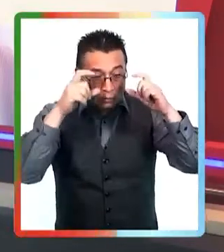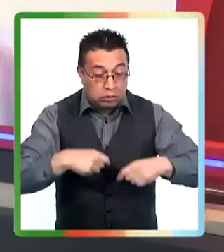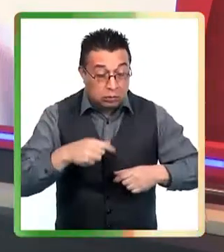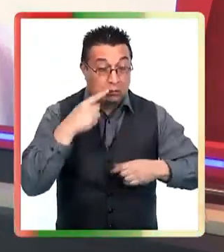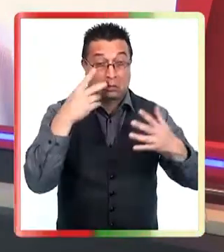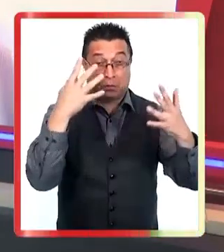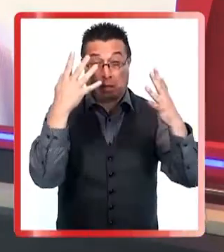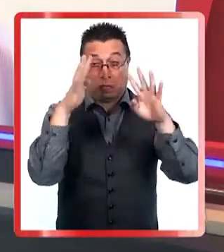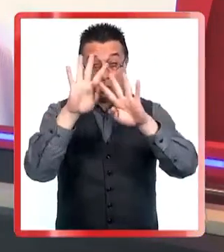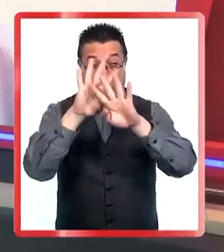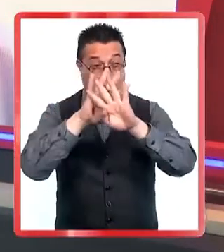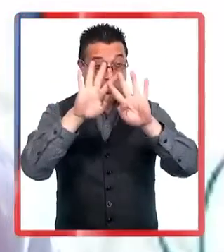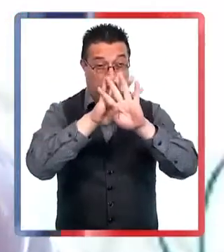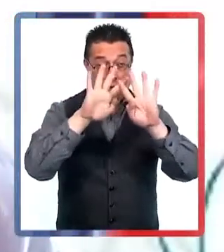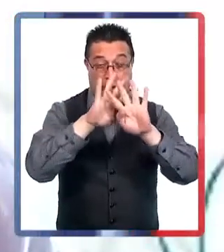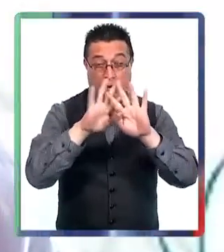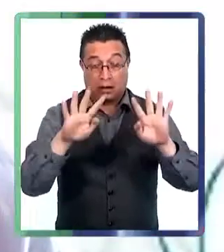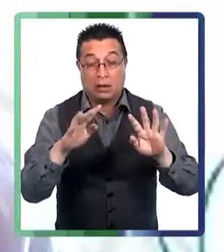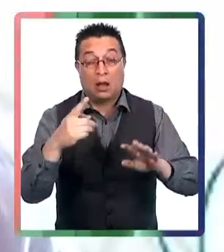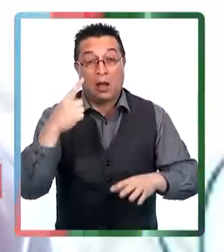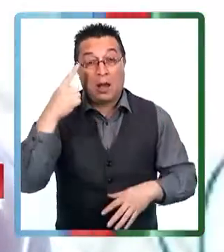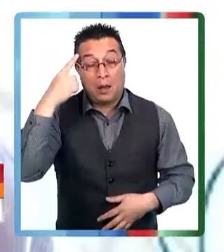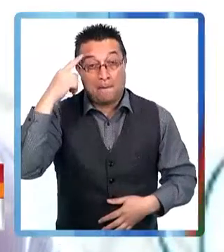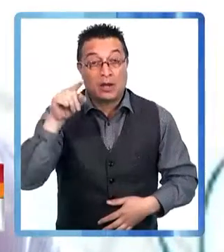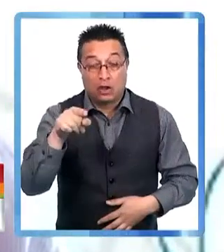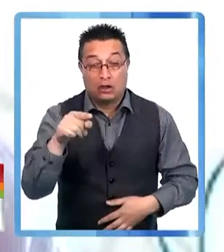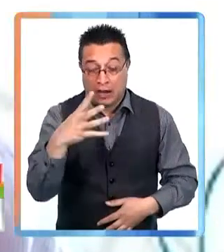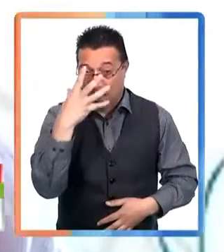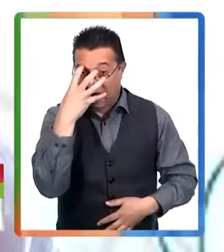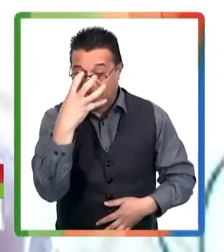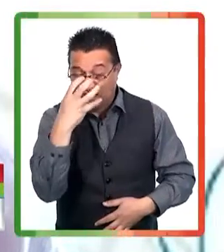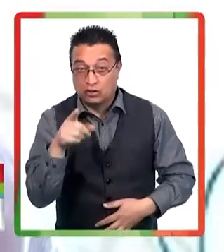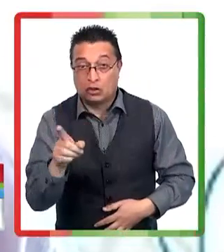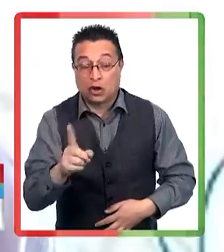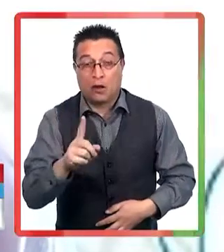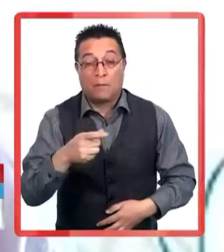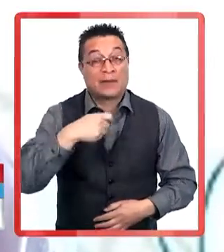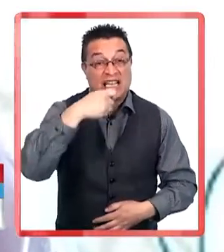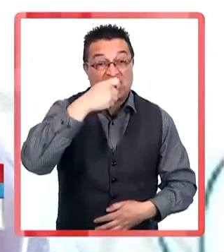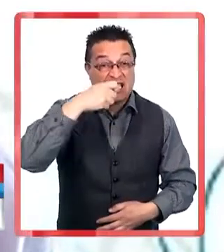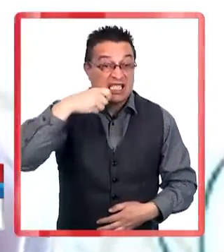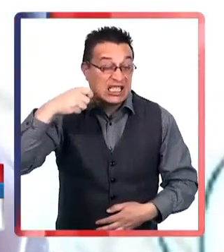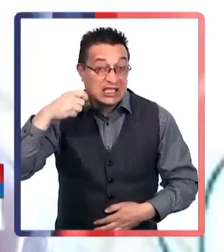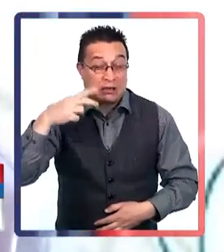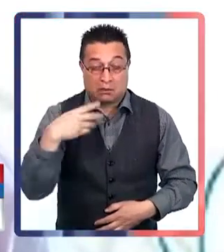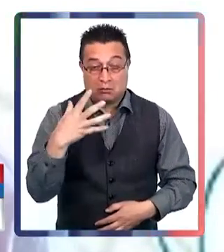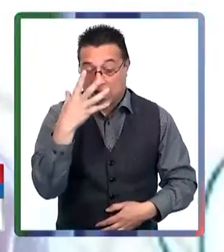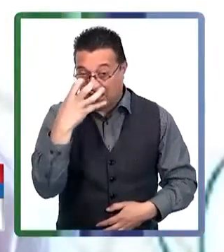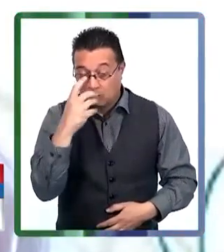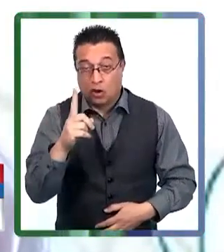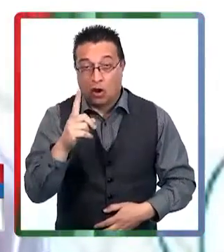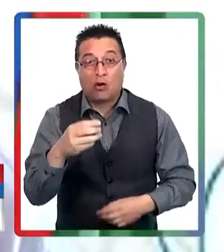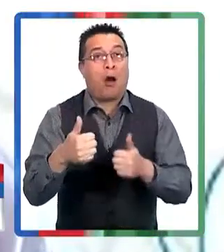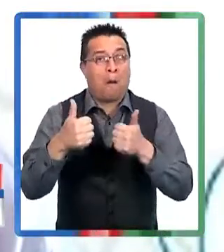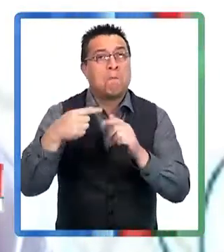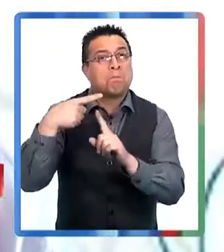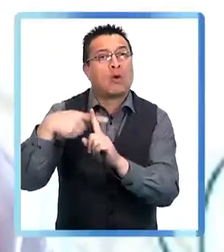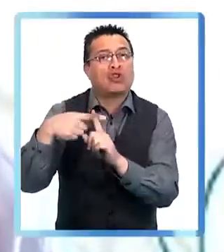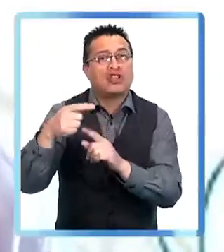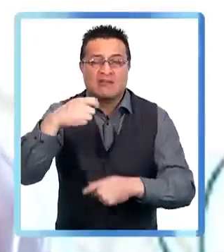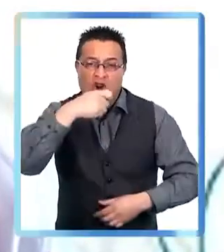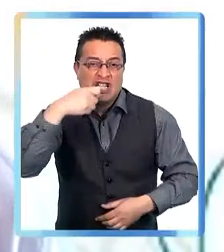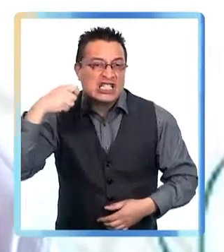me los saco veo mal. ¿No sé? Pero eso no es una adicción. El cepillarse los dientes no es una adicción, es un buen